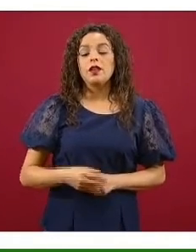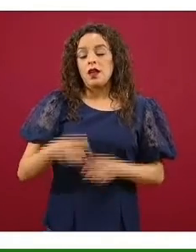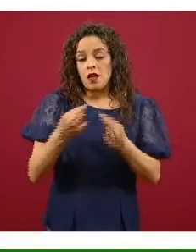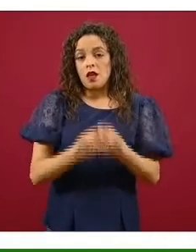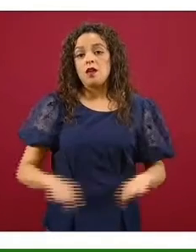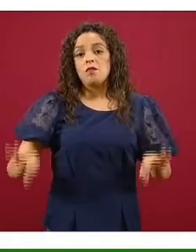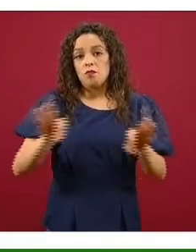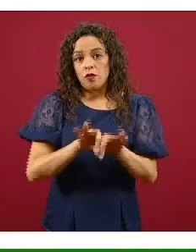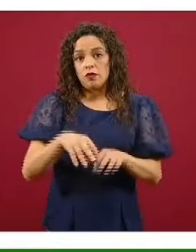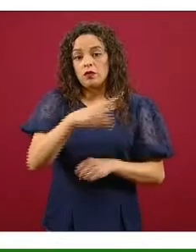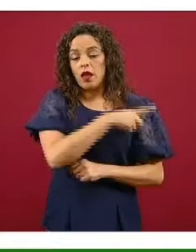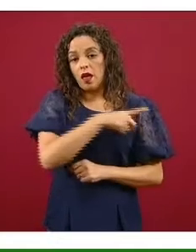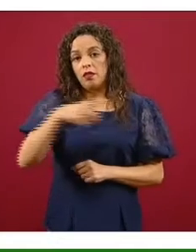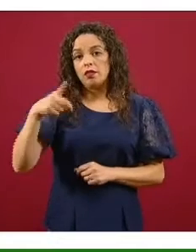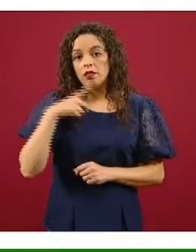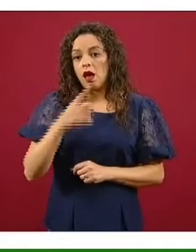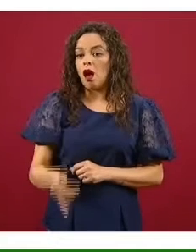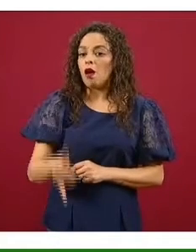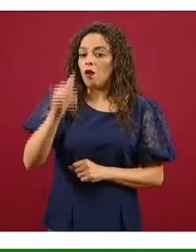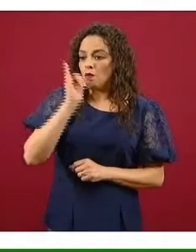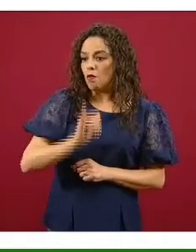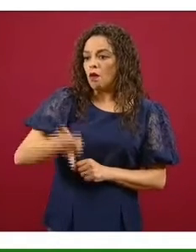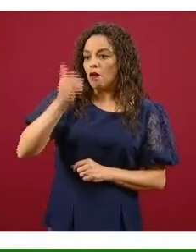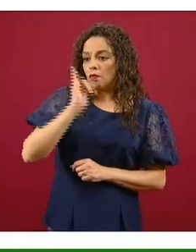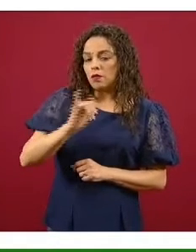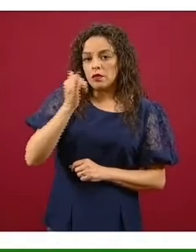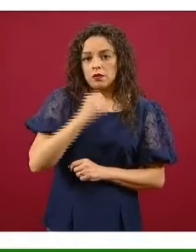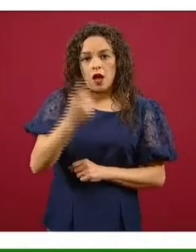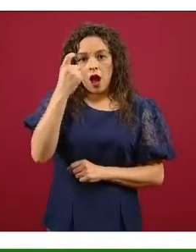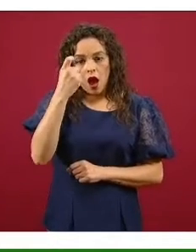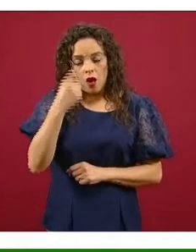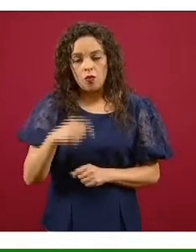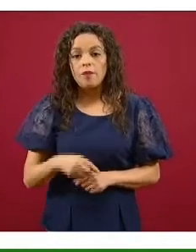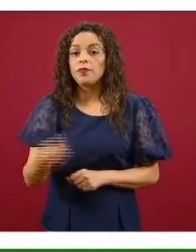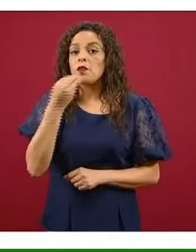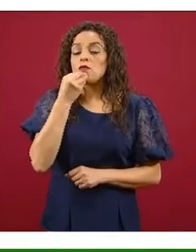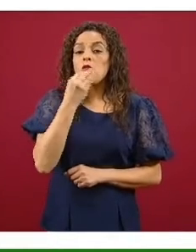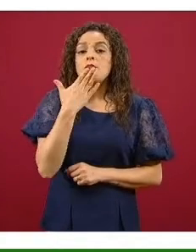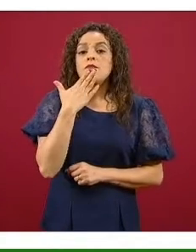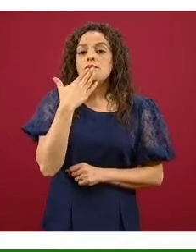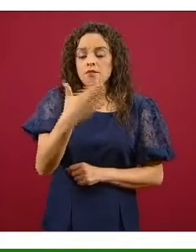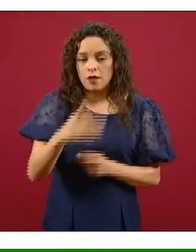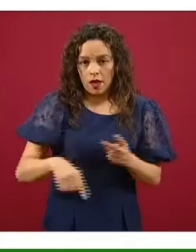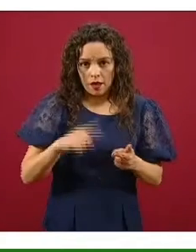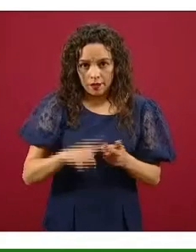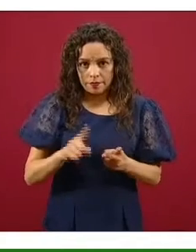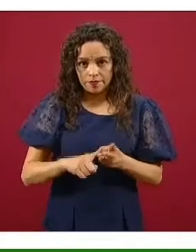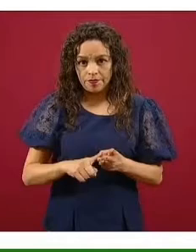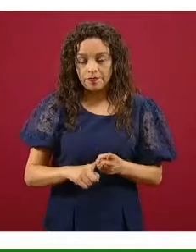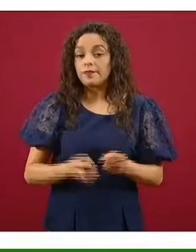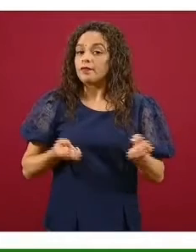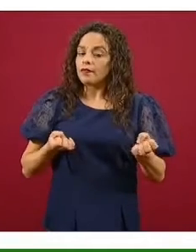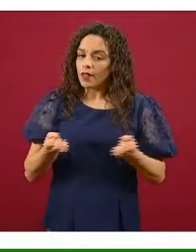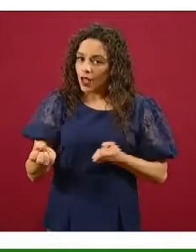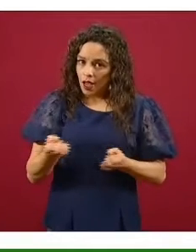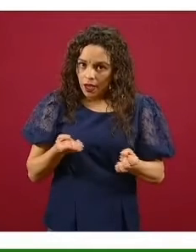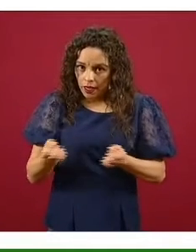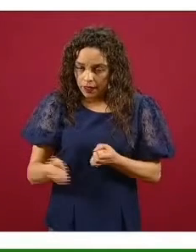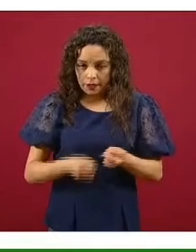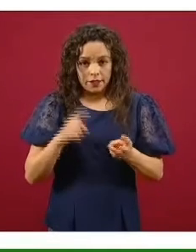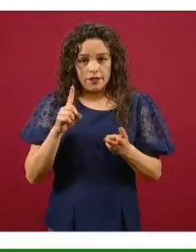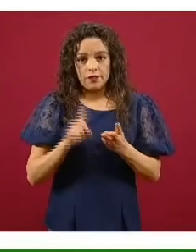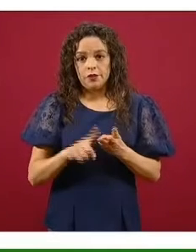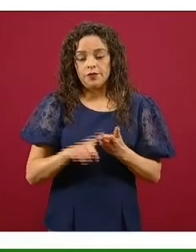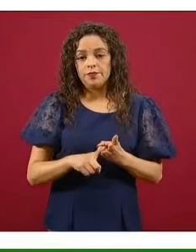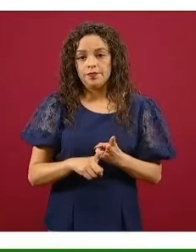hidratación adecuada de las personas también lo es, la dieta, la actividad física, ahora que estamos